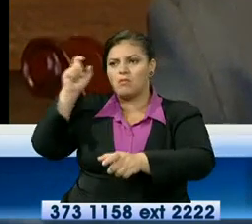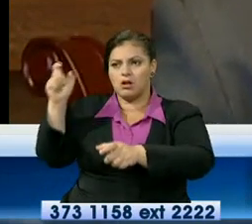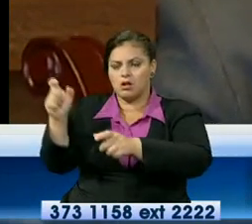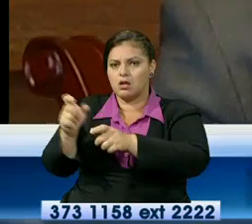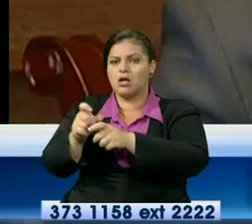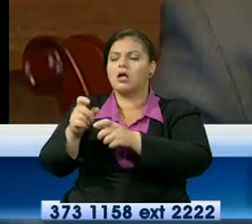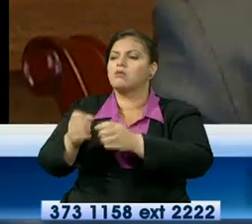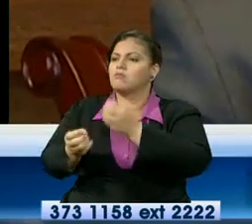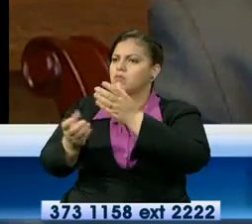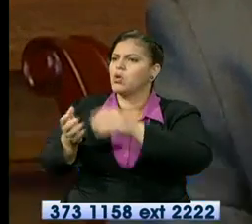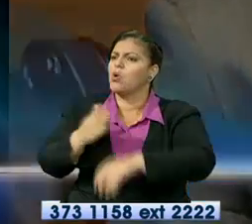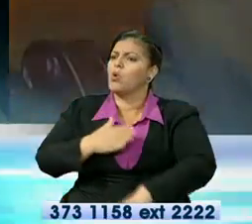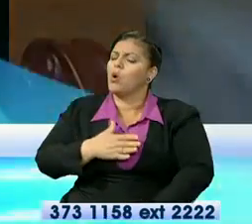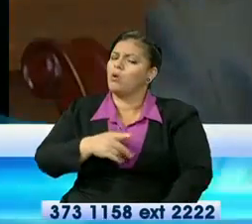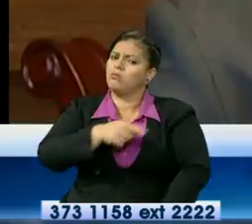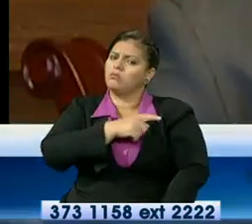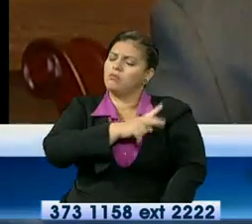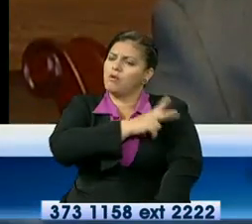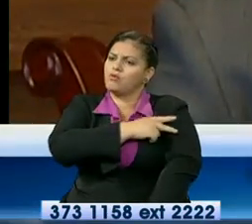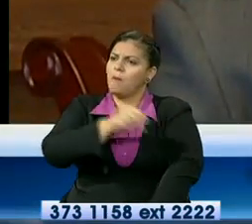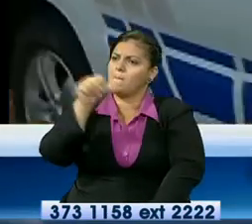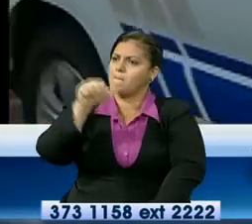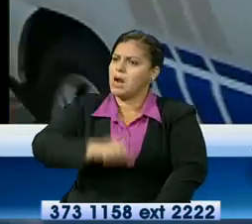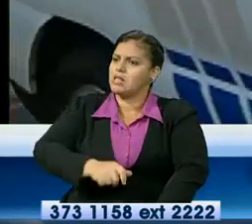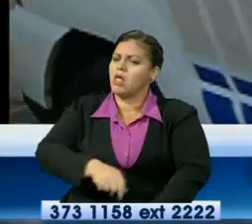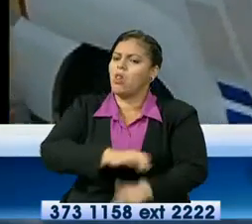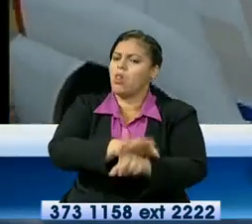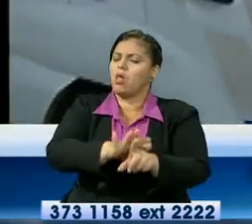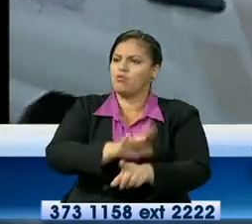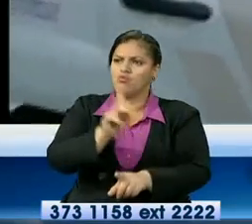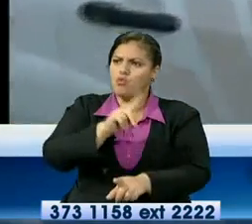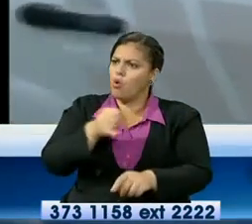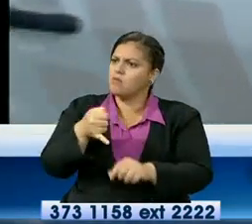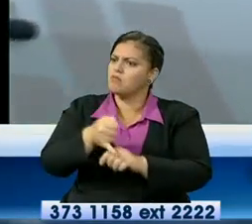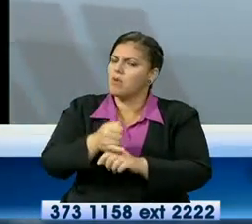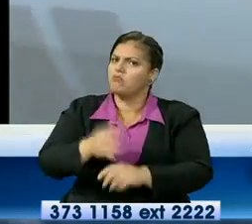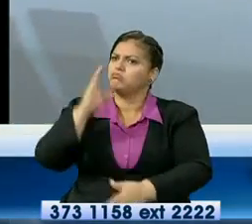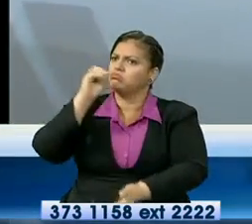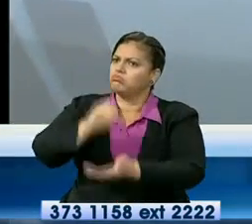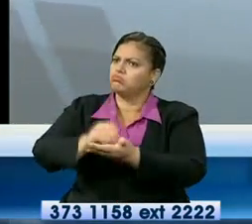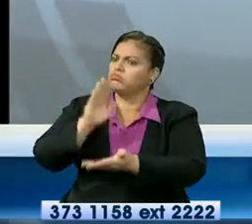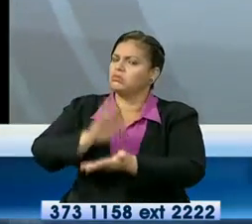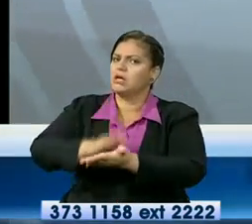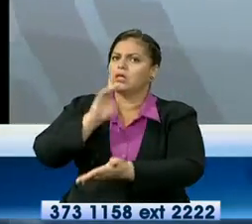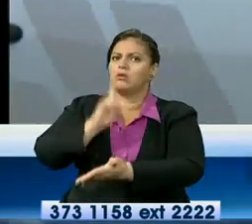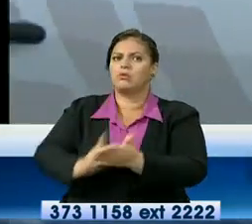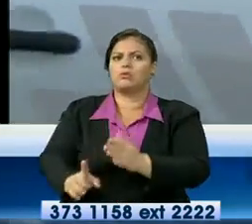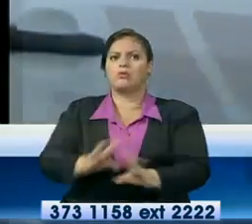en lo cual la pena ya supera los 20 años. Informó Ítalo Ruiz.